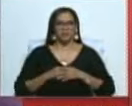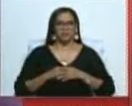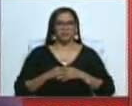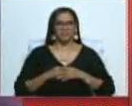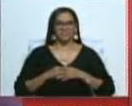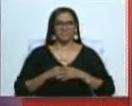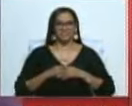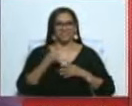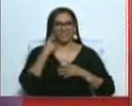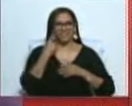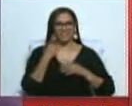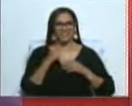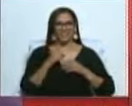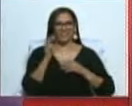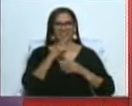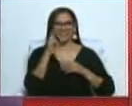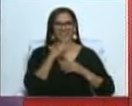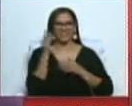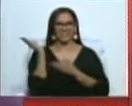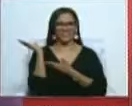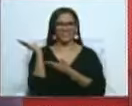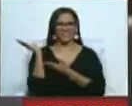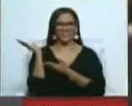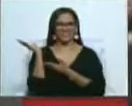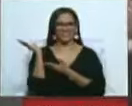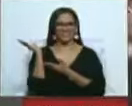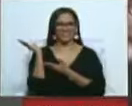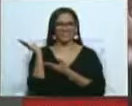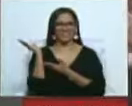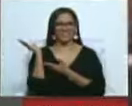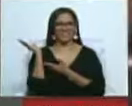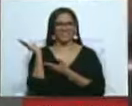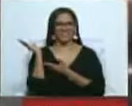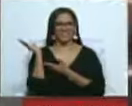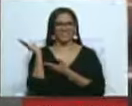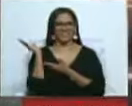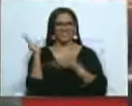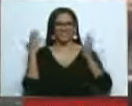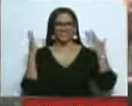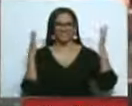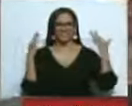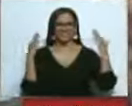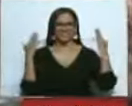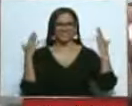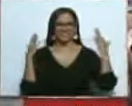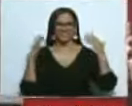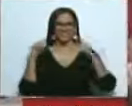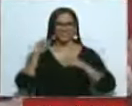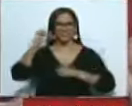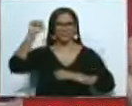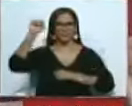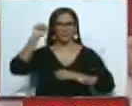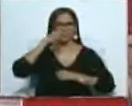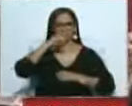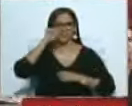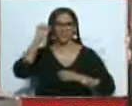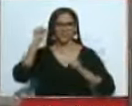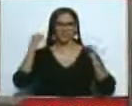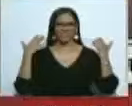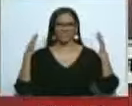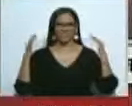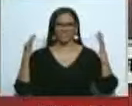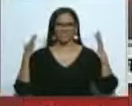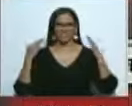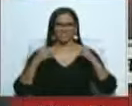A mí no, la caperucita. No la había visto. Con super bigote. ¿Qué más tienes